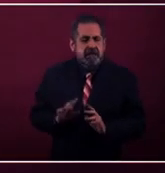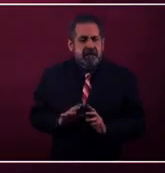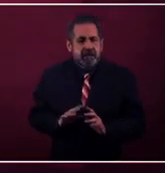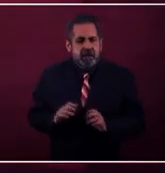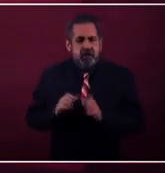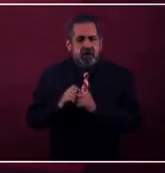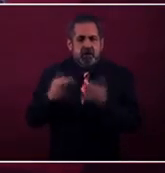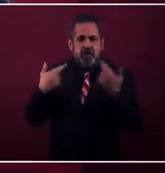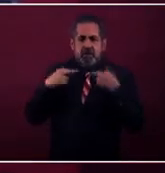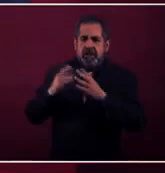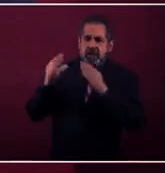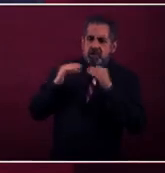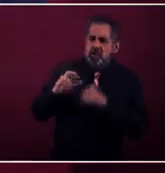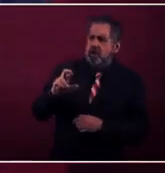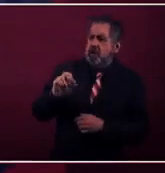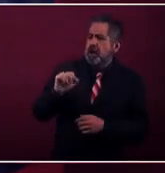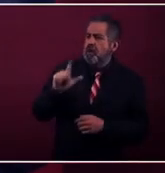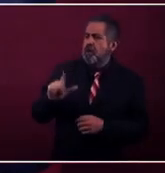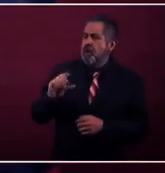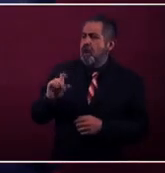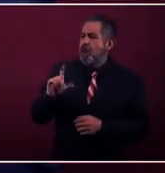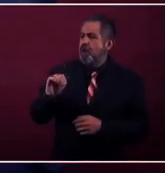con el maestro Raúl Olmedo,